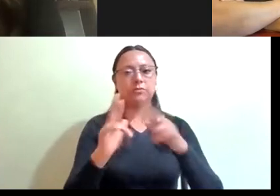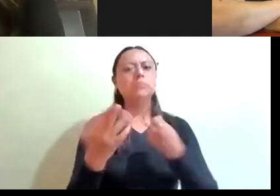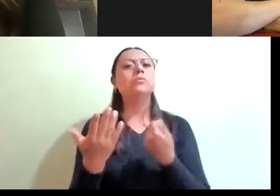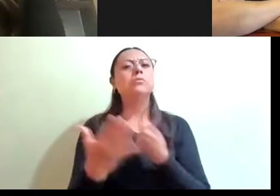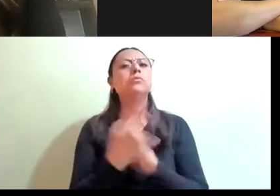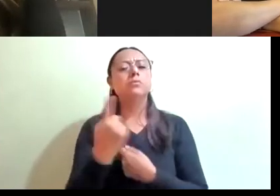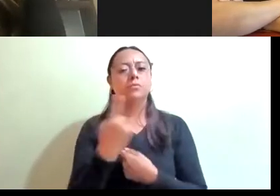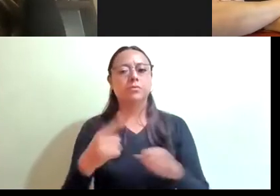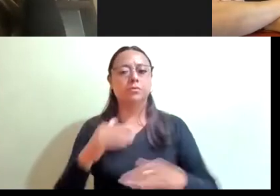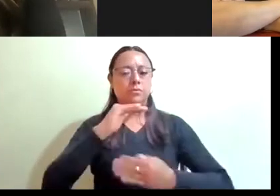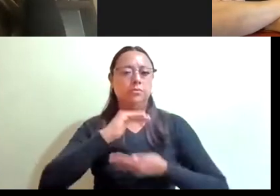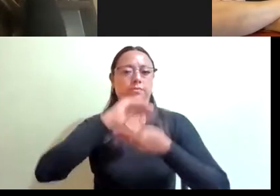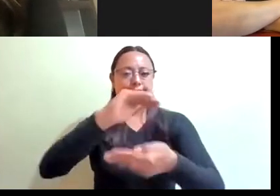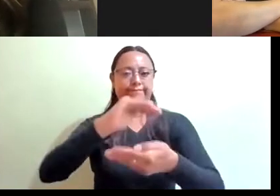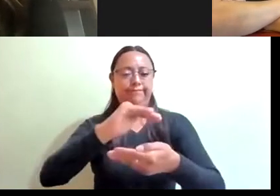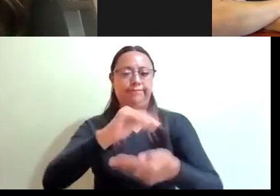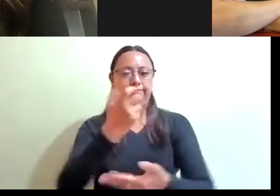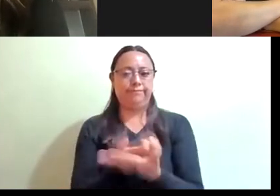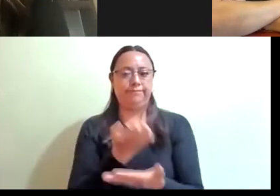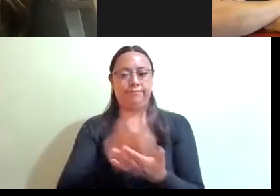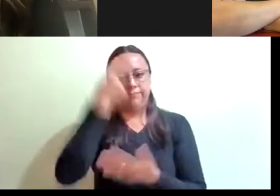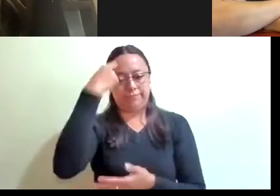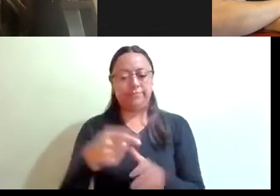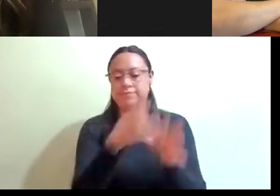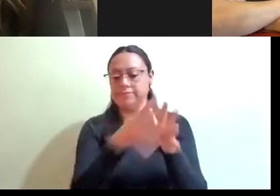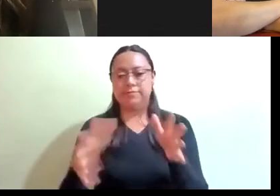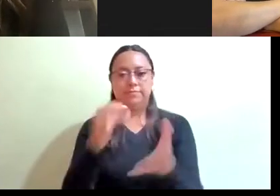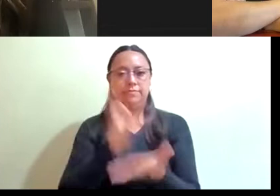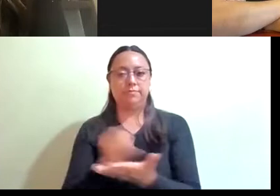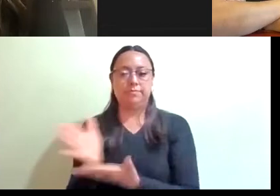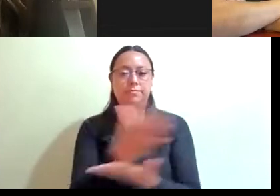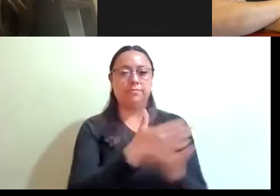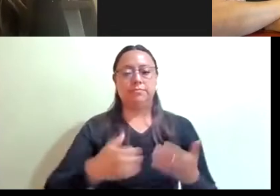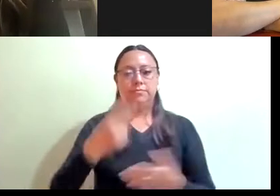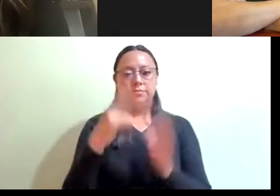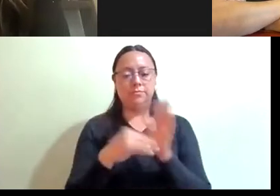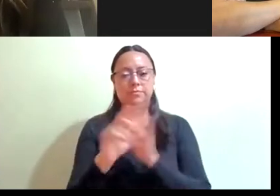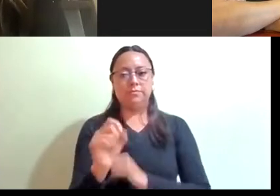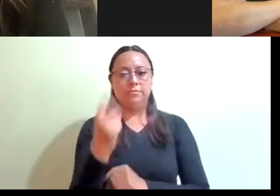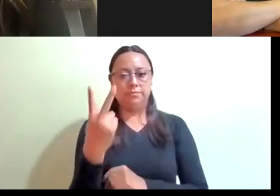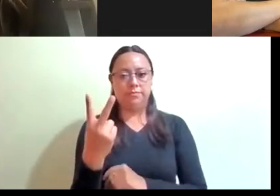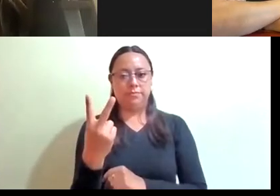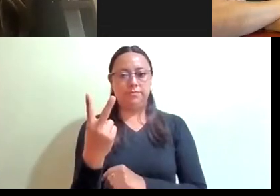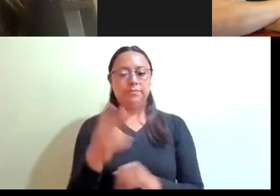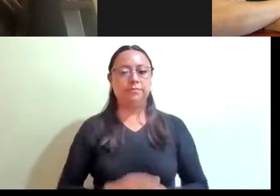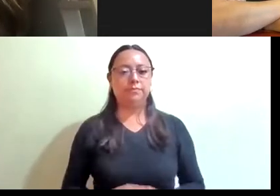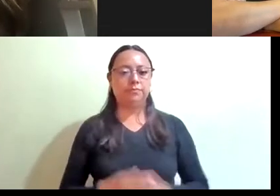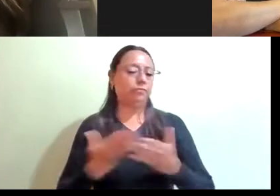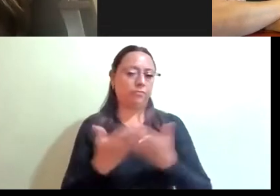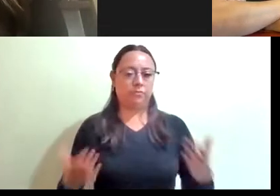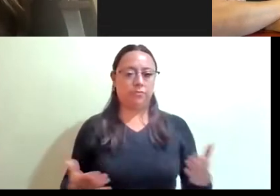paquete económico para el ejercicio fiscal 2022, y por ser un